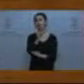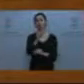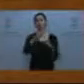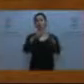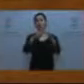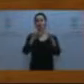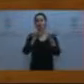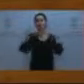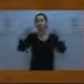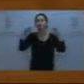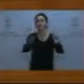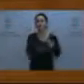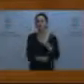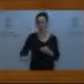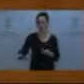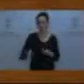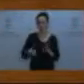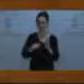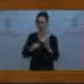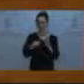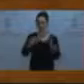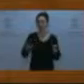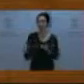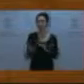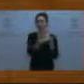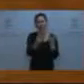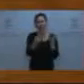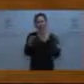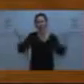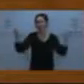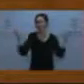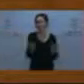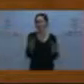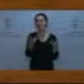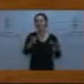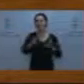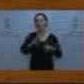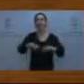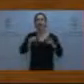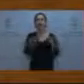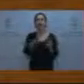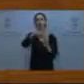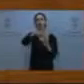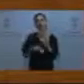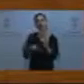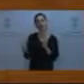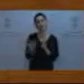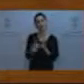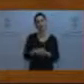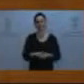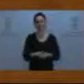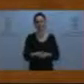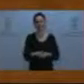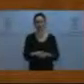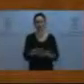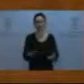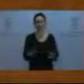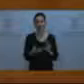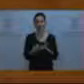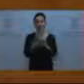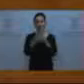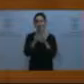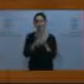Infancia. Es necesaria, urgente, podríamos decir, la actualización normativa en esta materia. De acuerdo con el